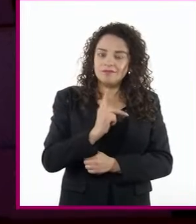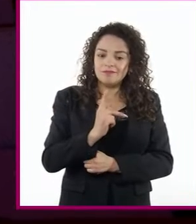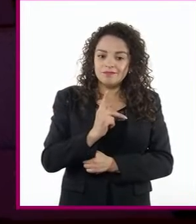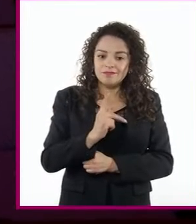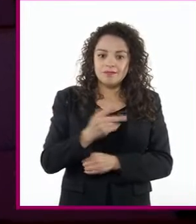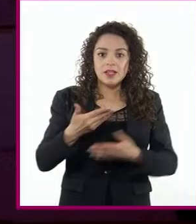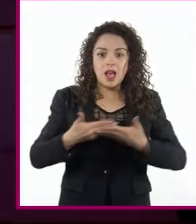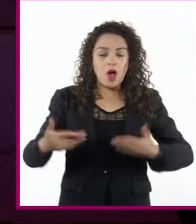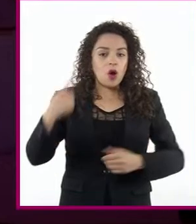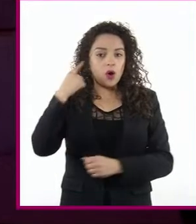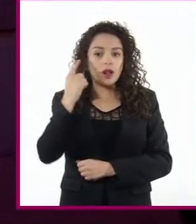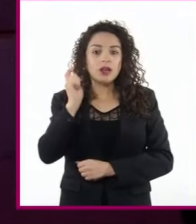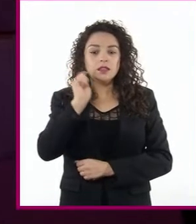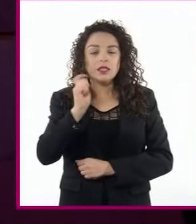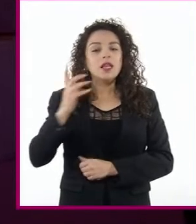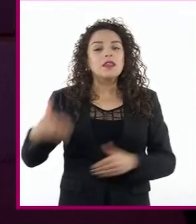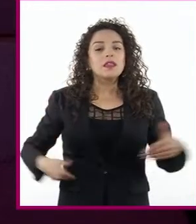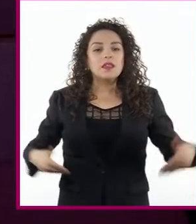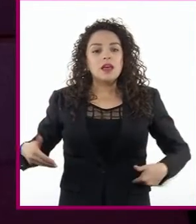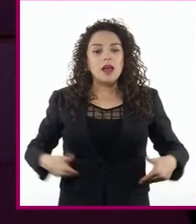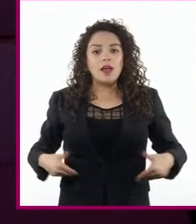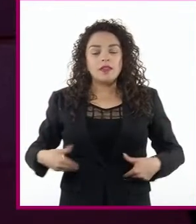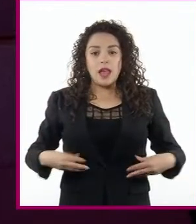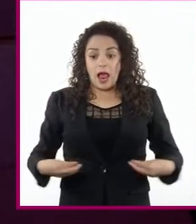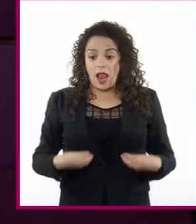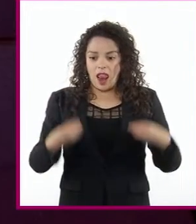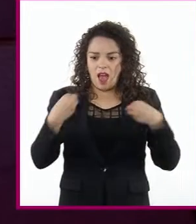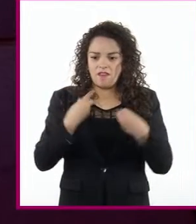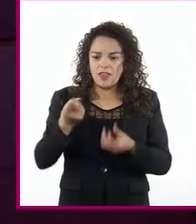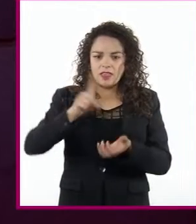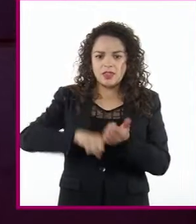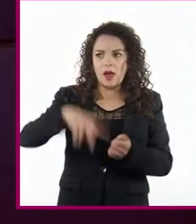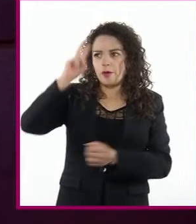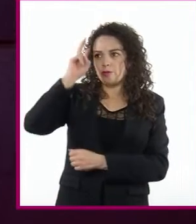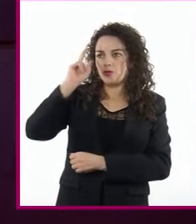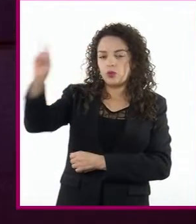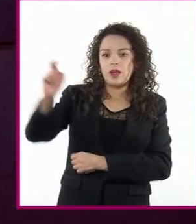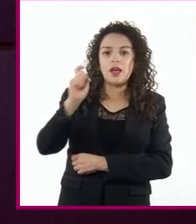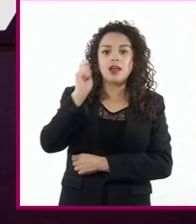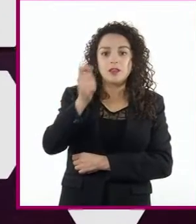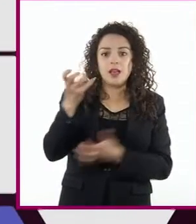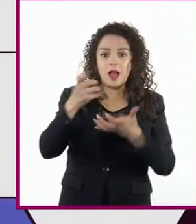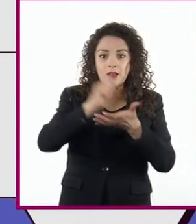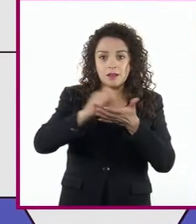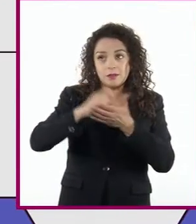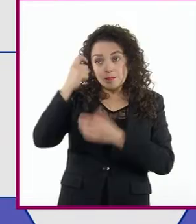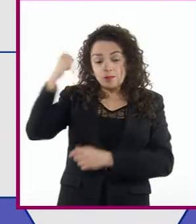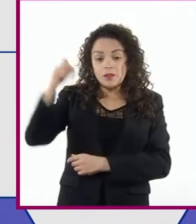Escuchemos un fragmento de la obra La vida es sueño, de Calderón de la Barca.